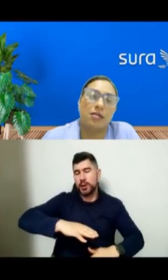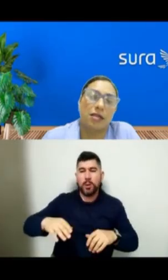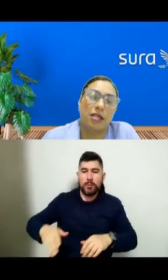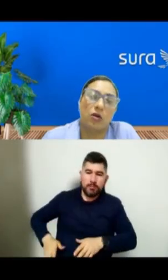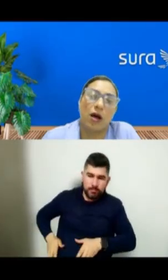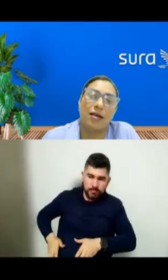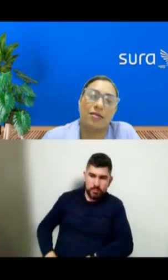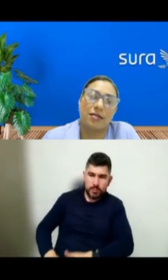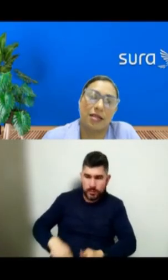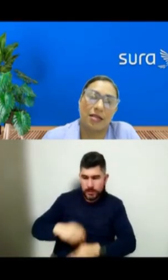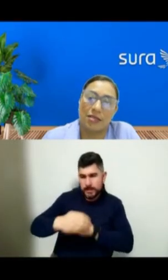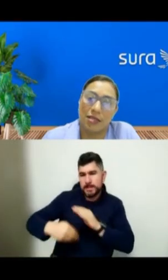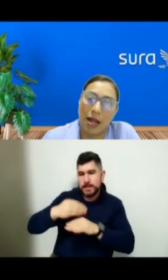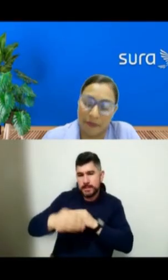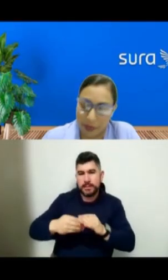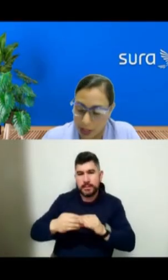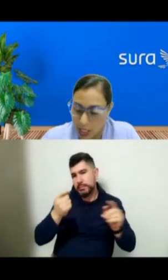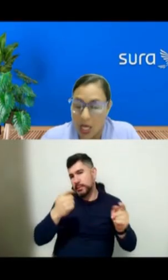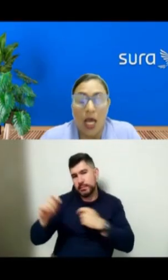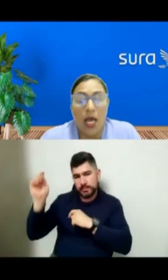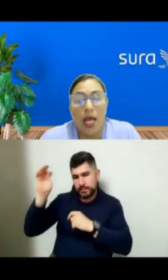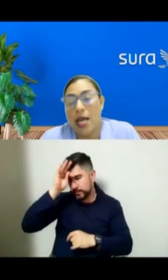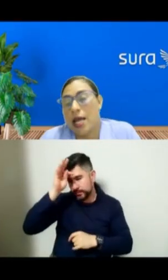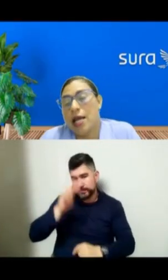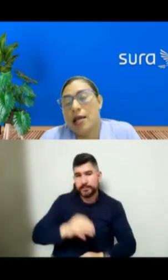esta persona al centro asistencial.